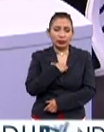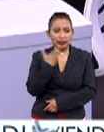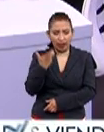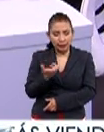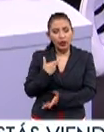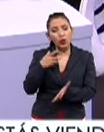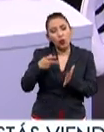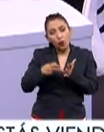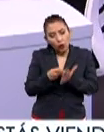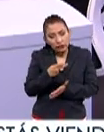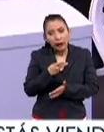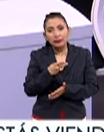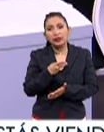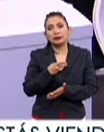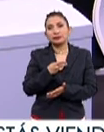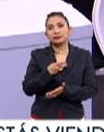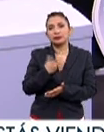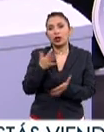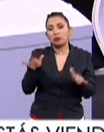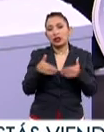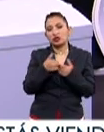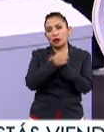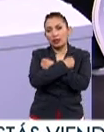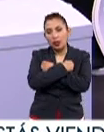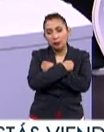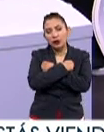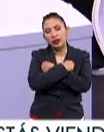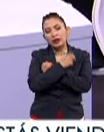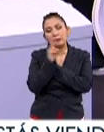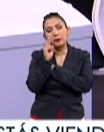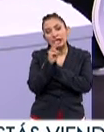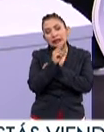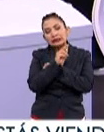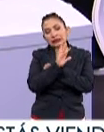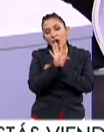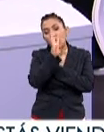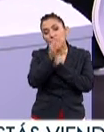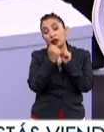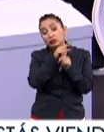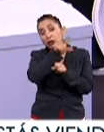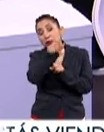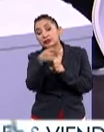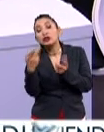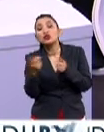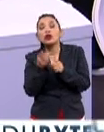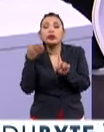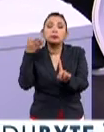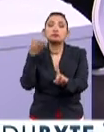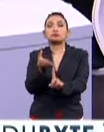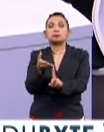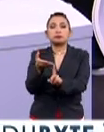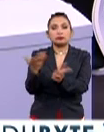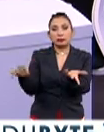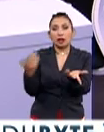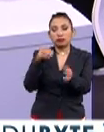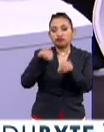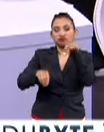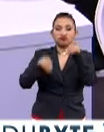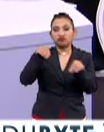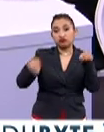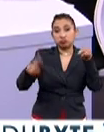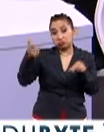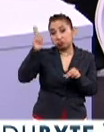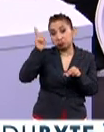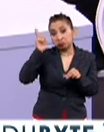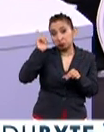de retomar Clausura del Amor y ver ya 4 años después hacia dónde se va a dirigir el montaje, ¿no?